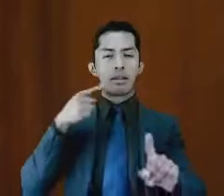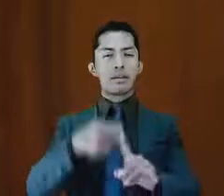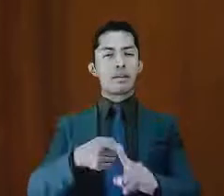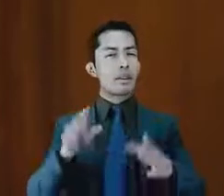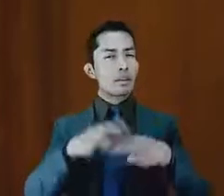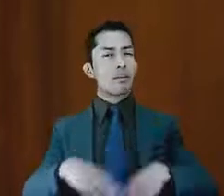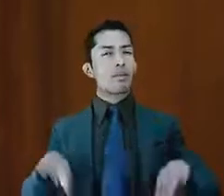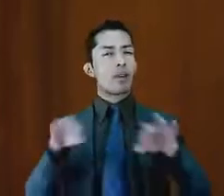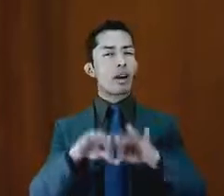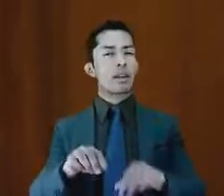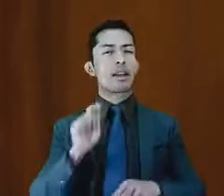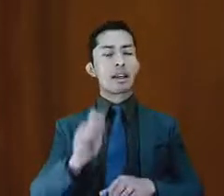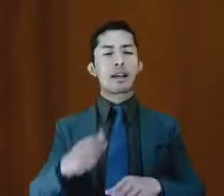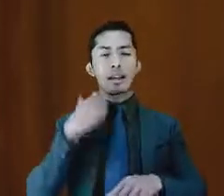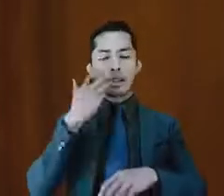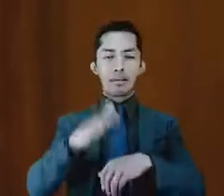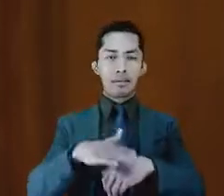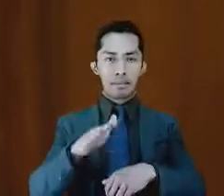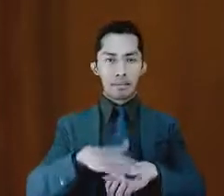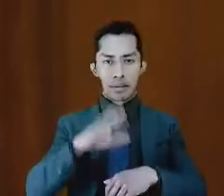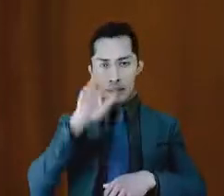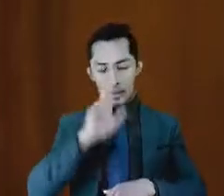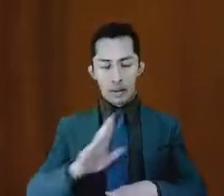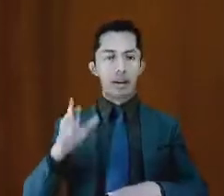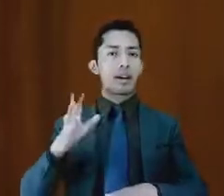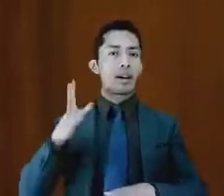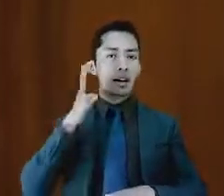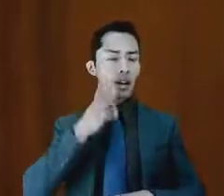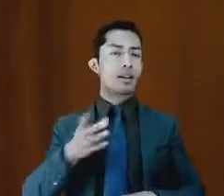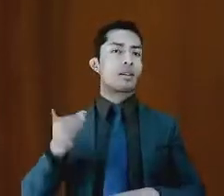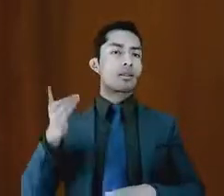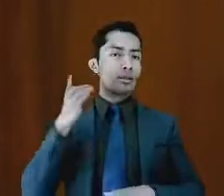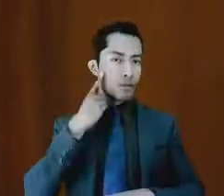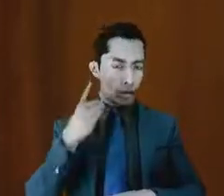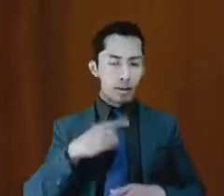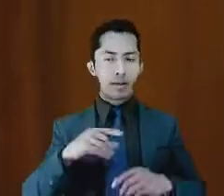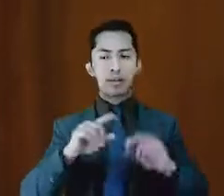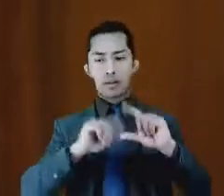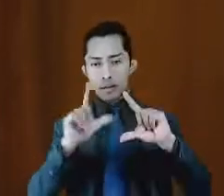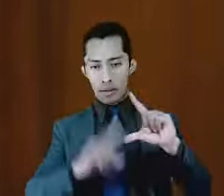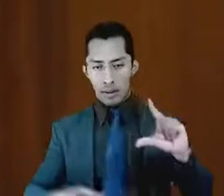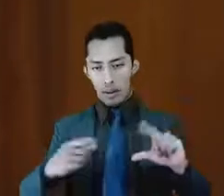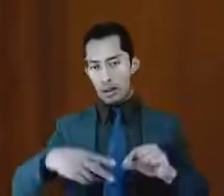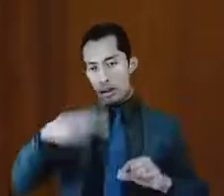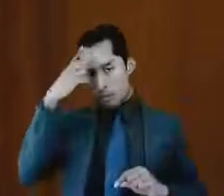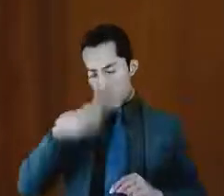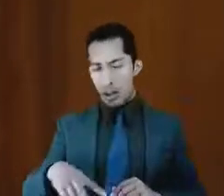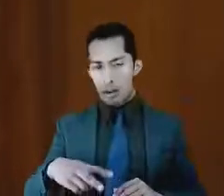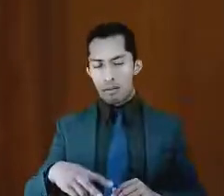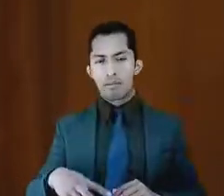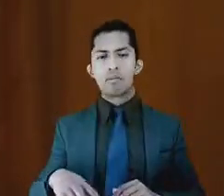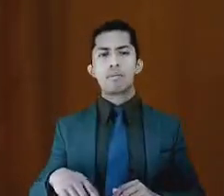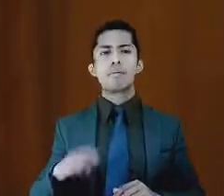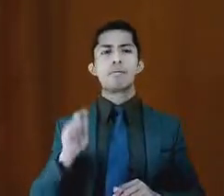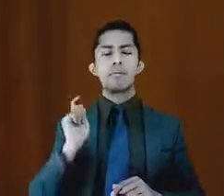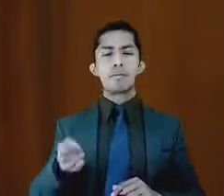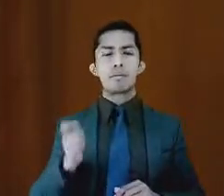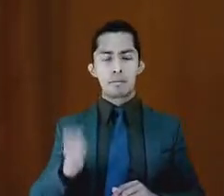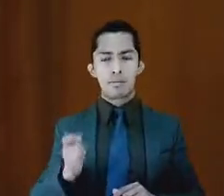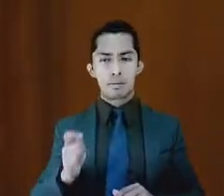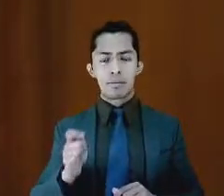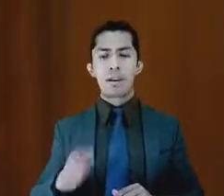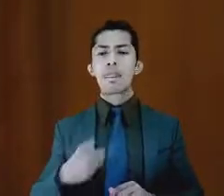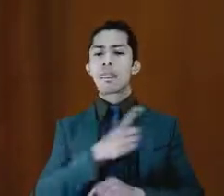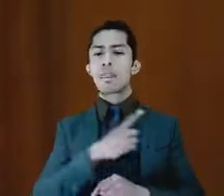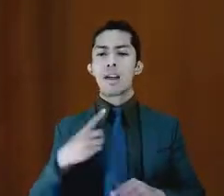principal exhortar respetuosamente a la Cámara de Diputados del H. Congreso de la Unión a efecto que